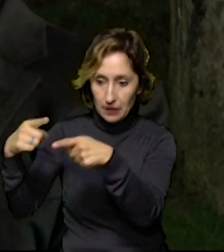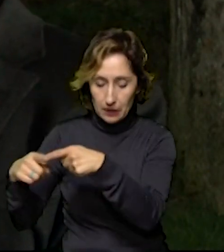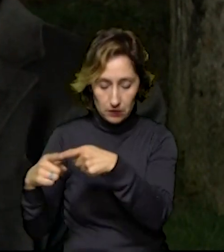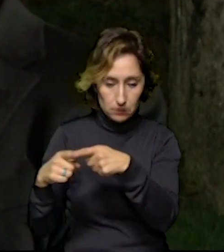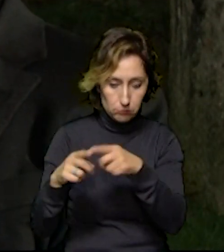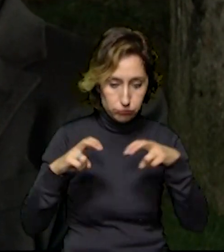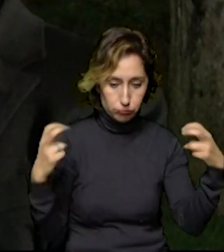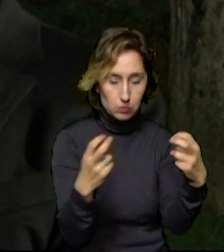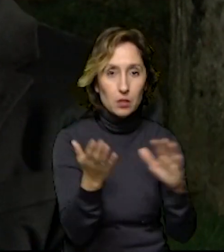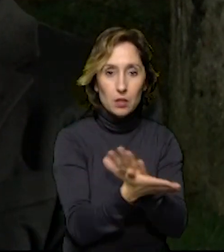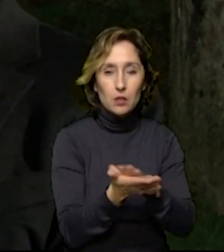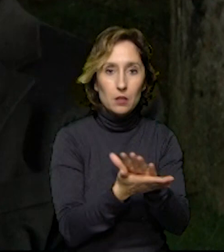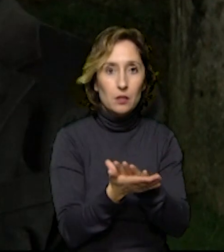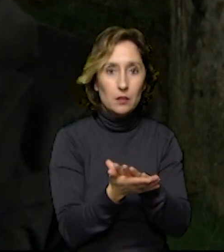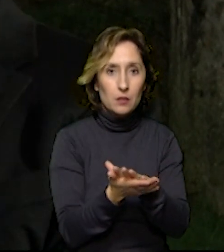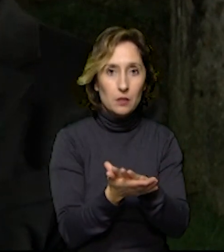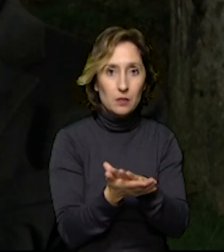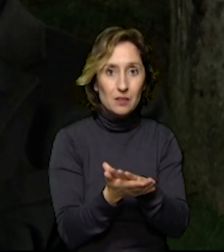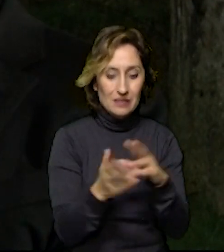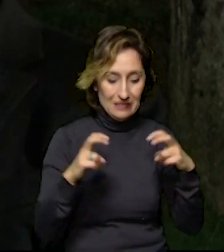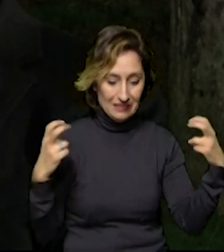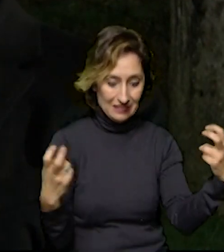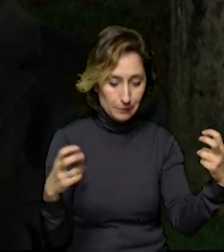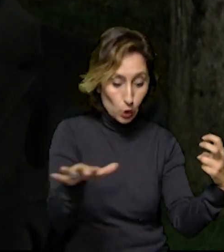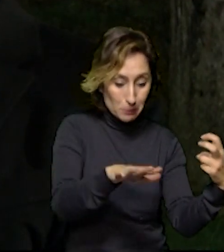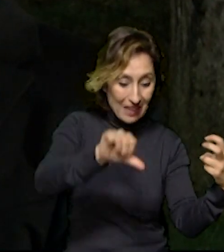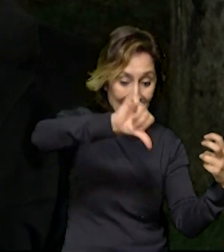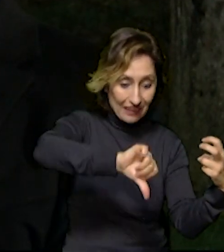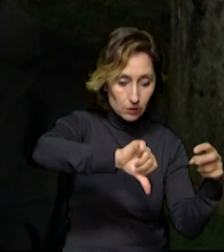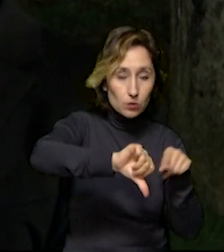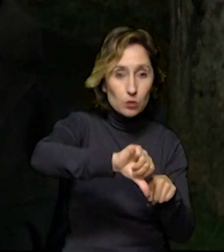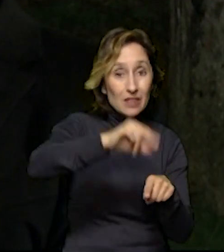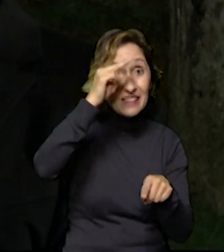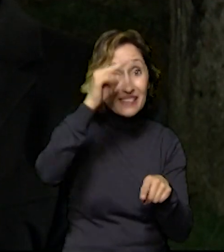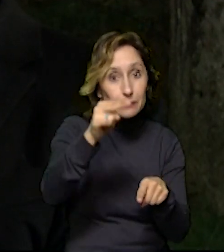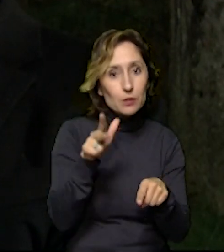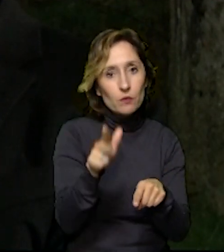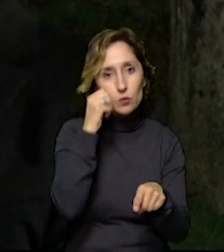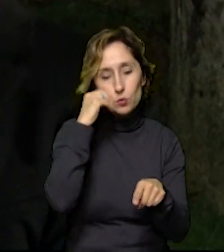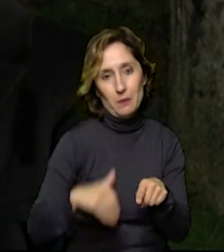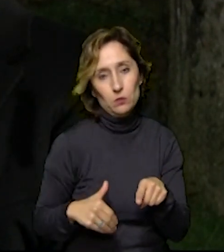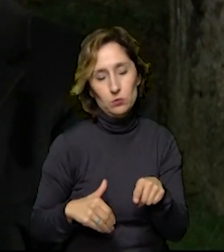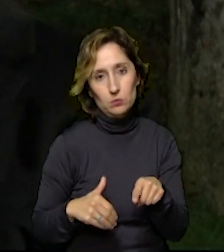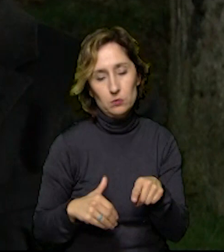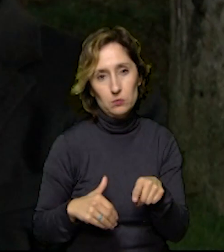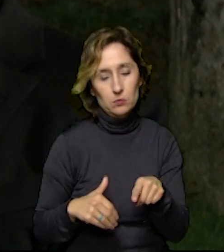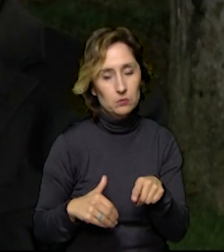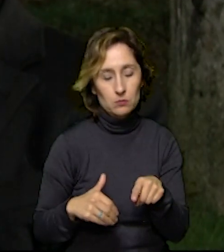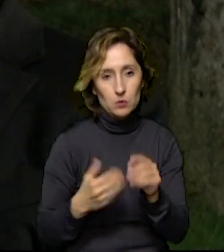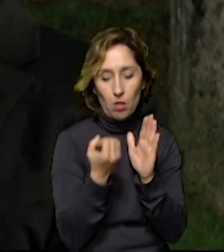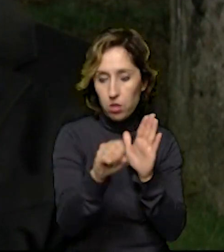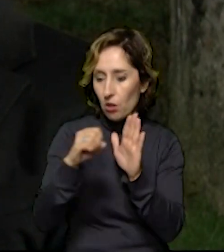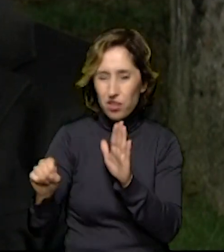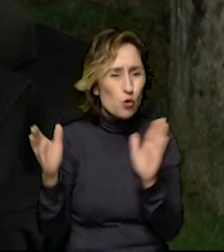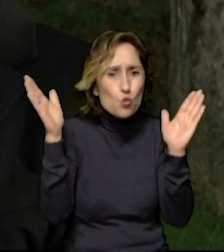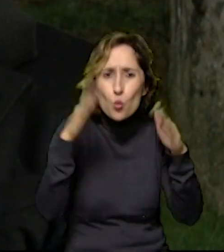situamos en el centro, en la centralidad de ese espacio, el respeto a los derechos humanos, no puede haber vulneración